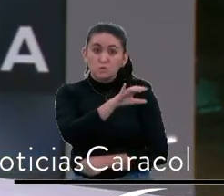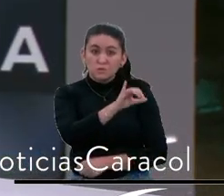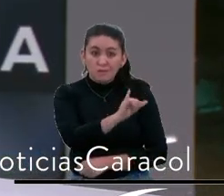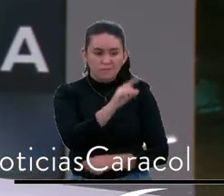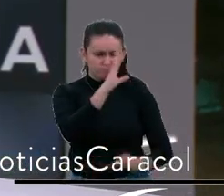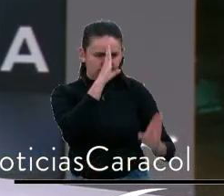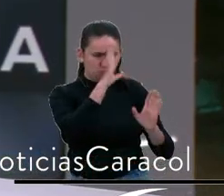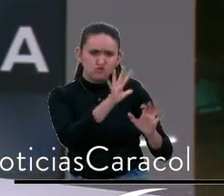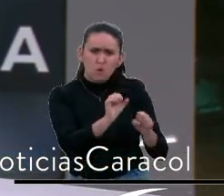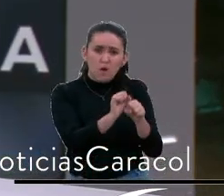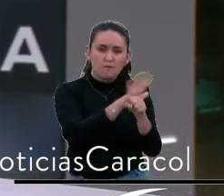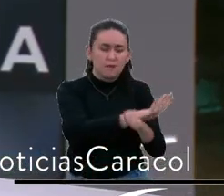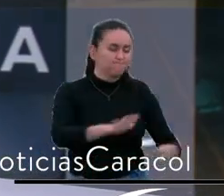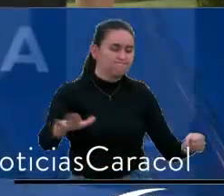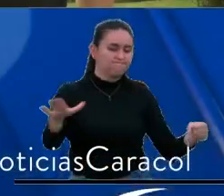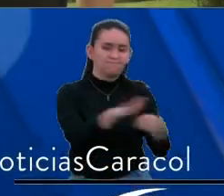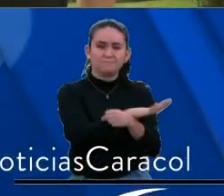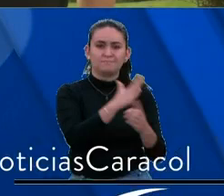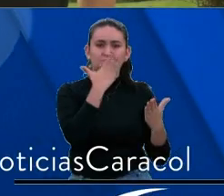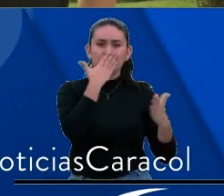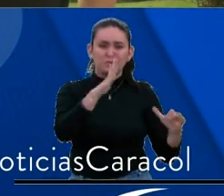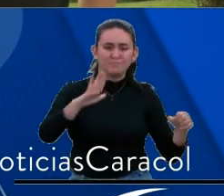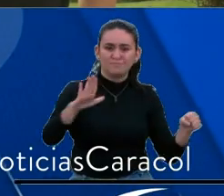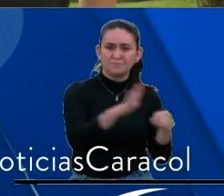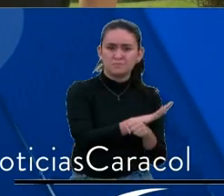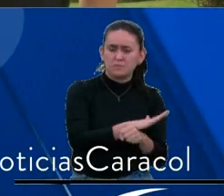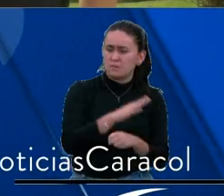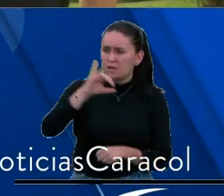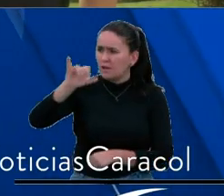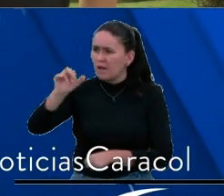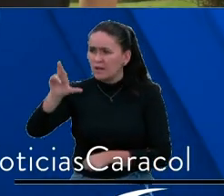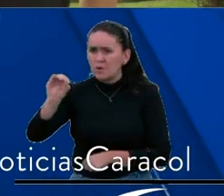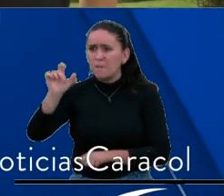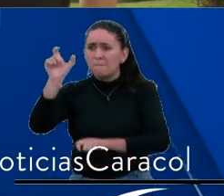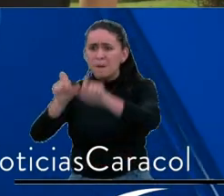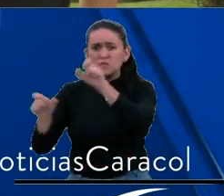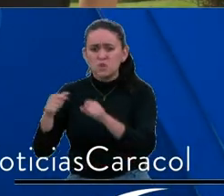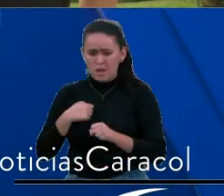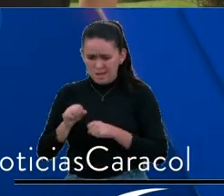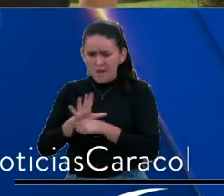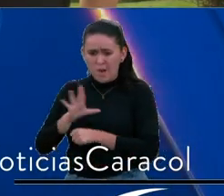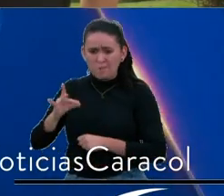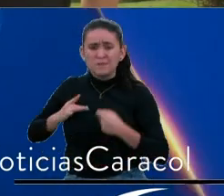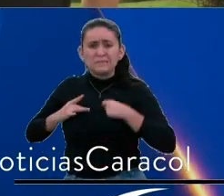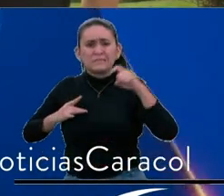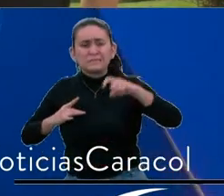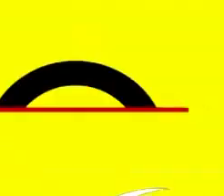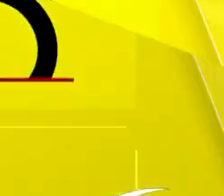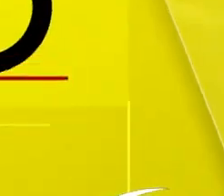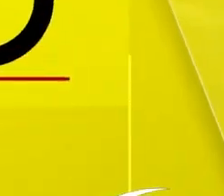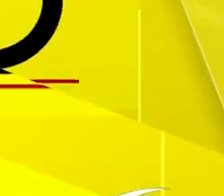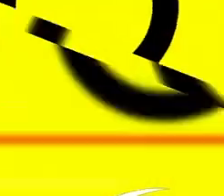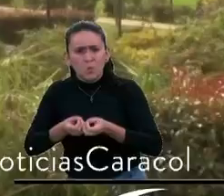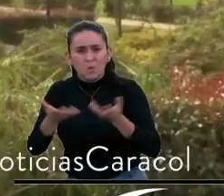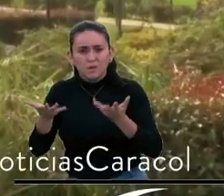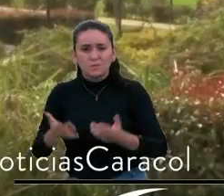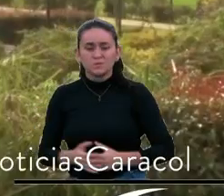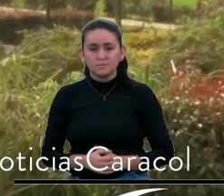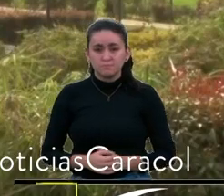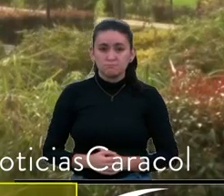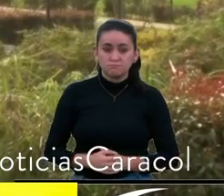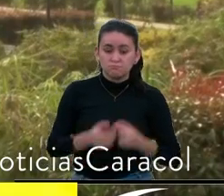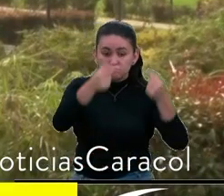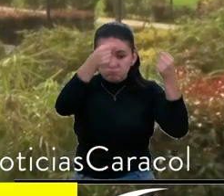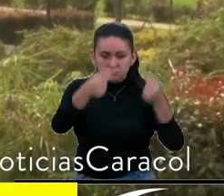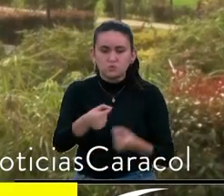con COVID-19 colapsaron. Jairo Niño, ¿cuántos pacientes están luchando contra el virus en una UCI? En total